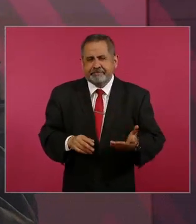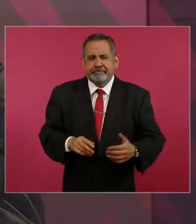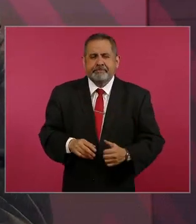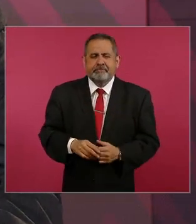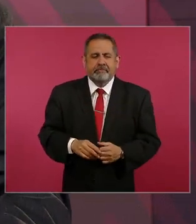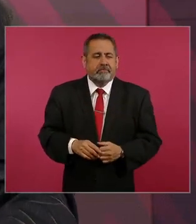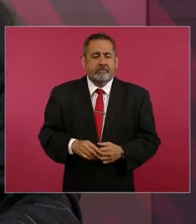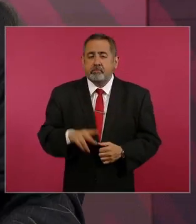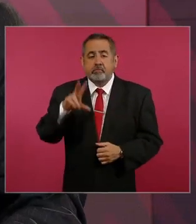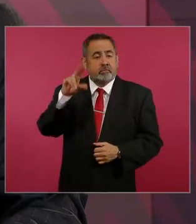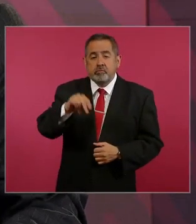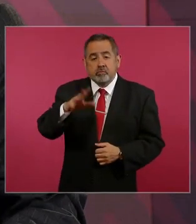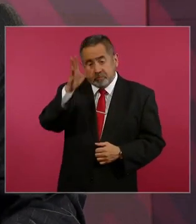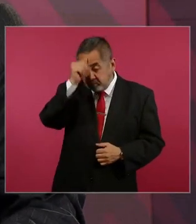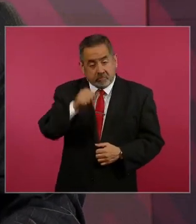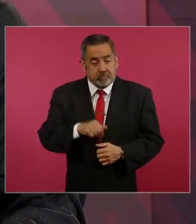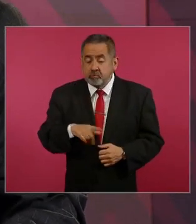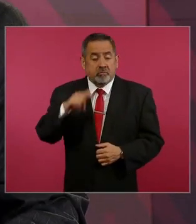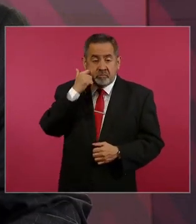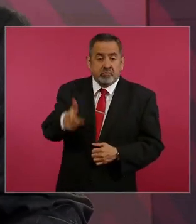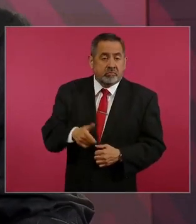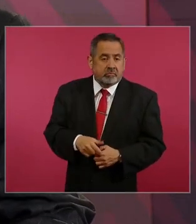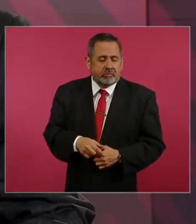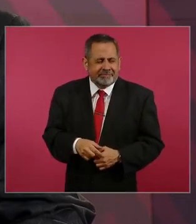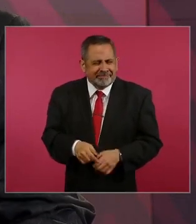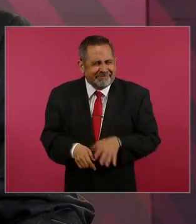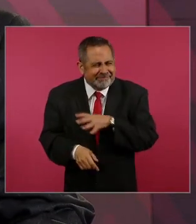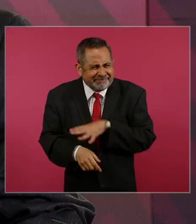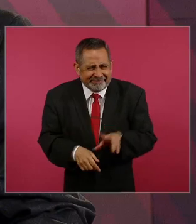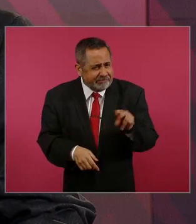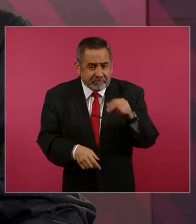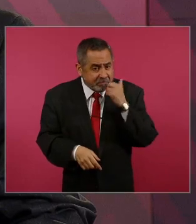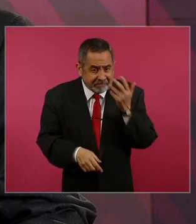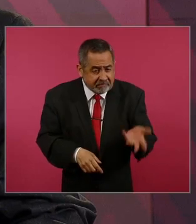oponiéndose aunque parezca increíble